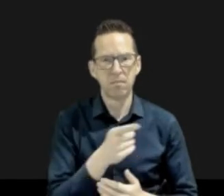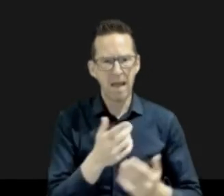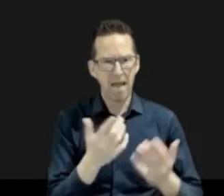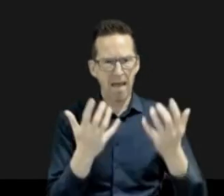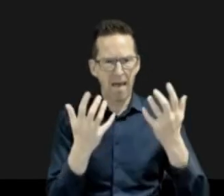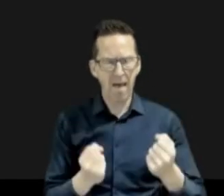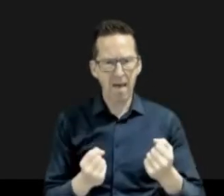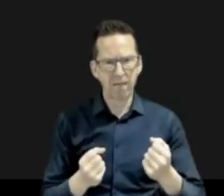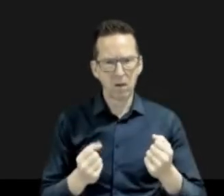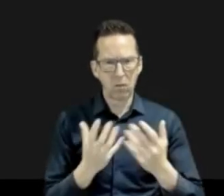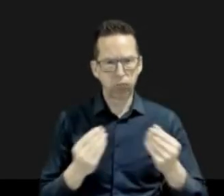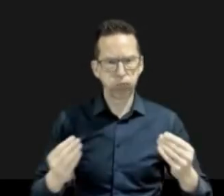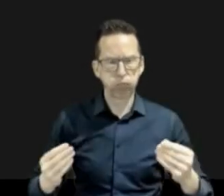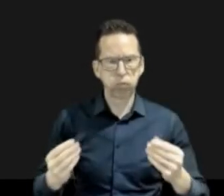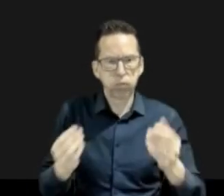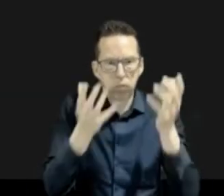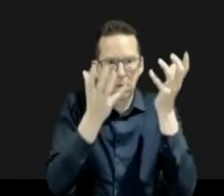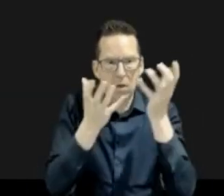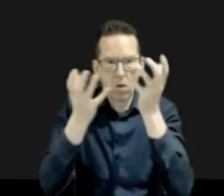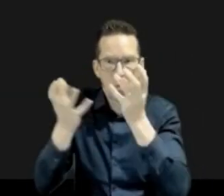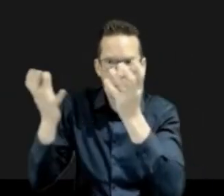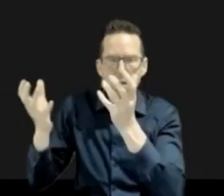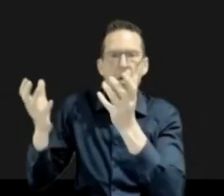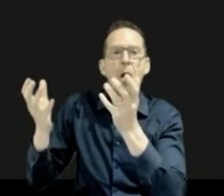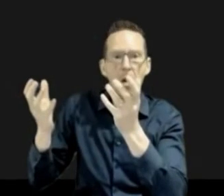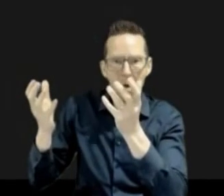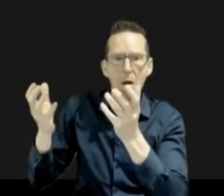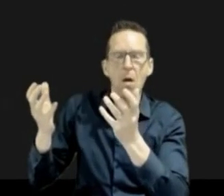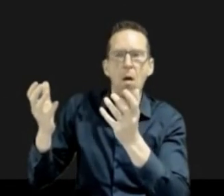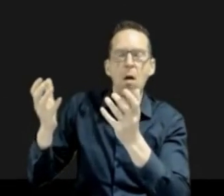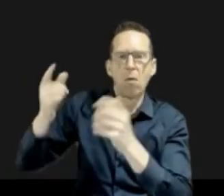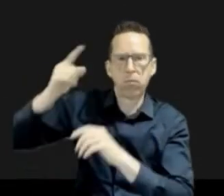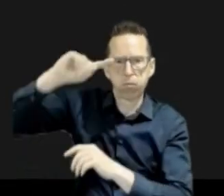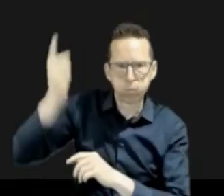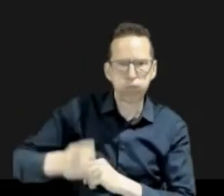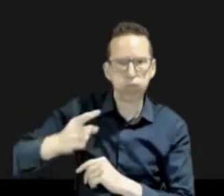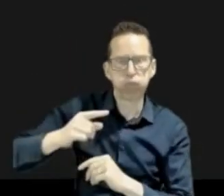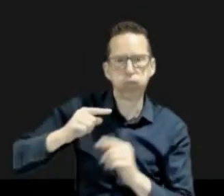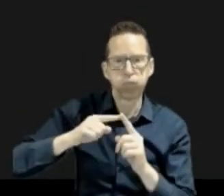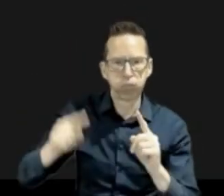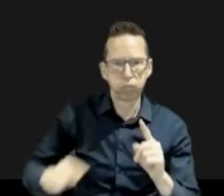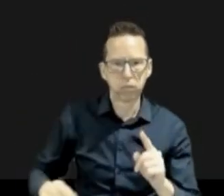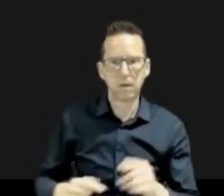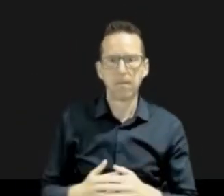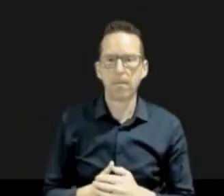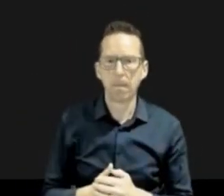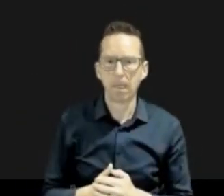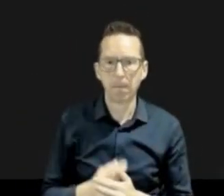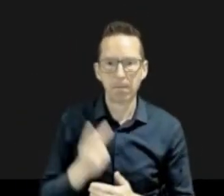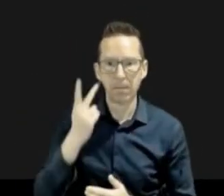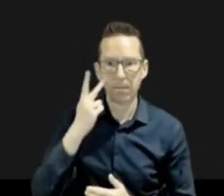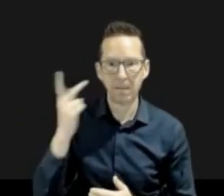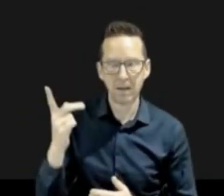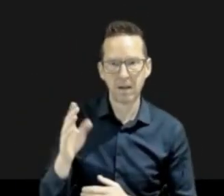estas linas azules acá se muestra el momento que